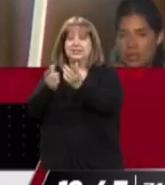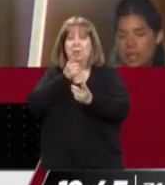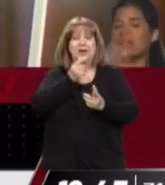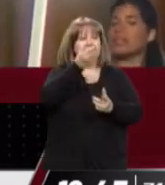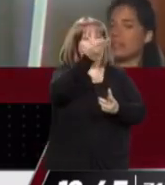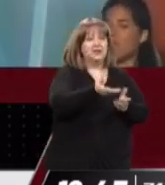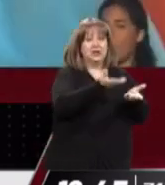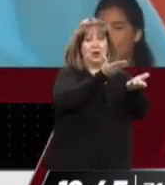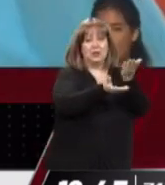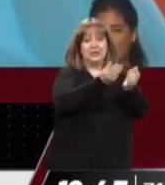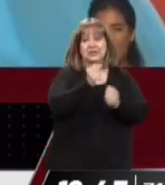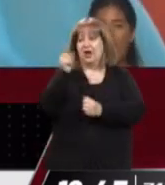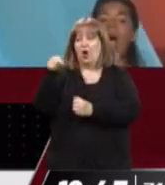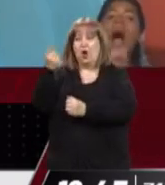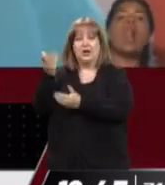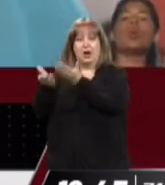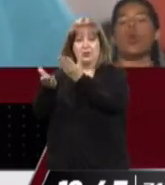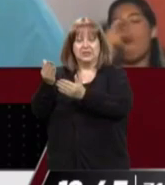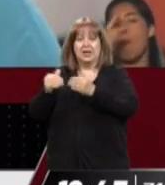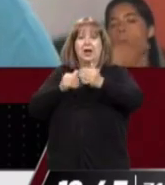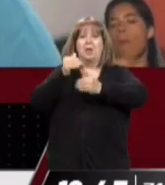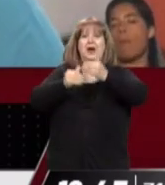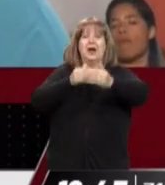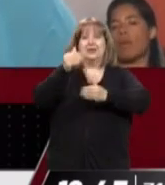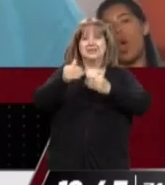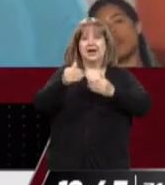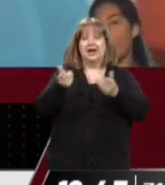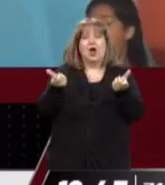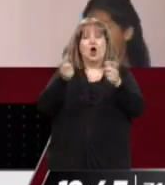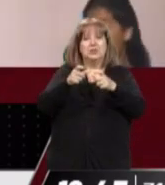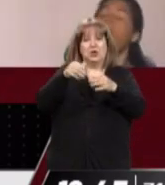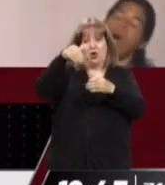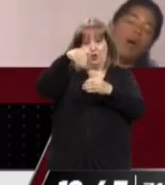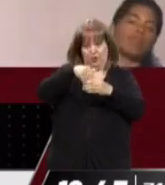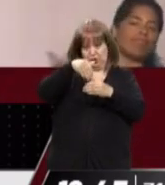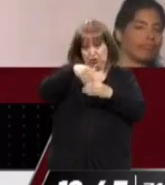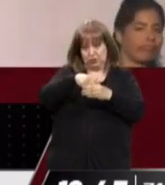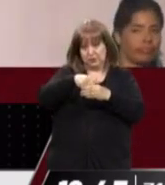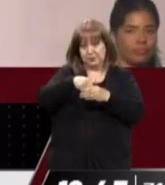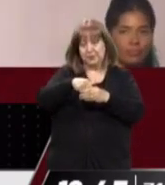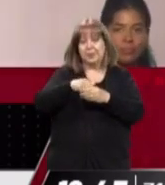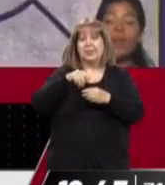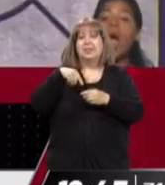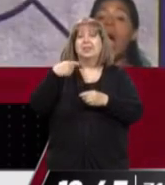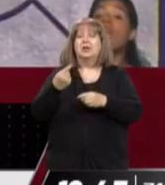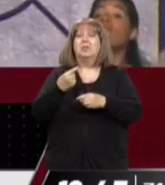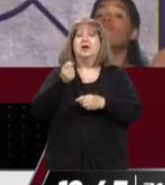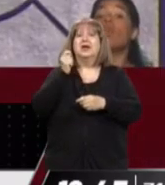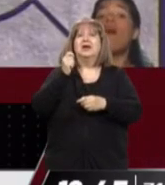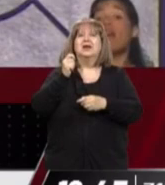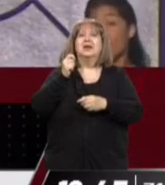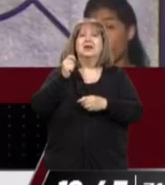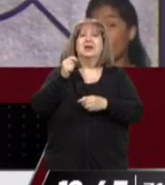otra para otros. Para avanzar en la comisión están los votos y también sé que después quiero ver quién se anima a votar en